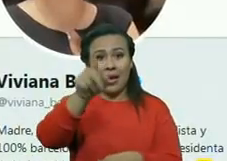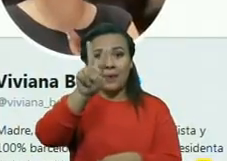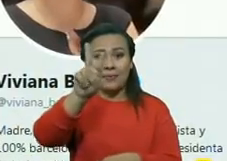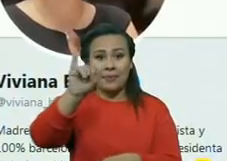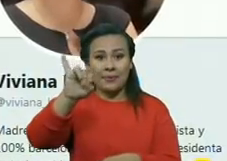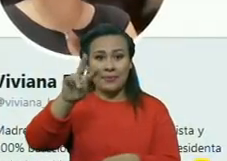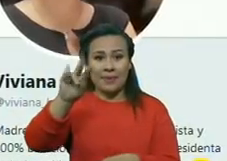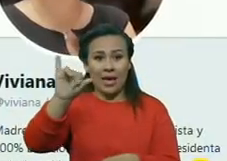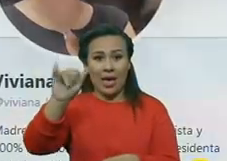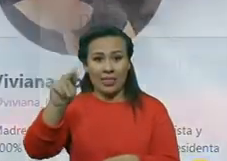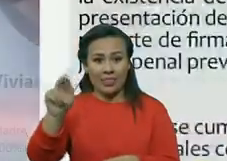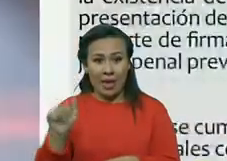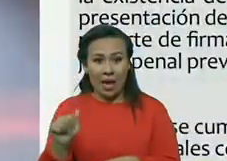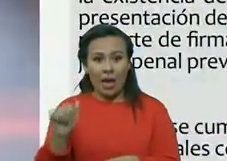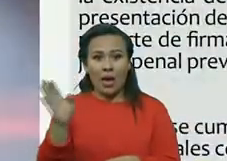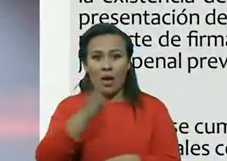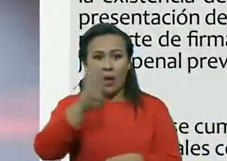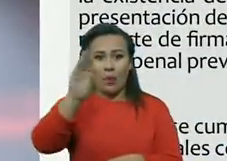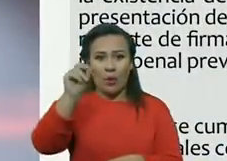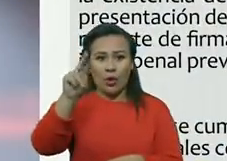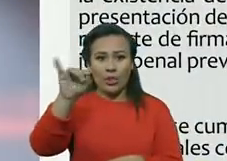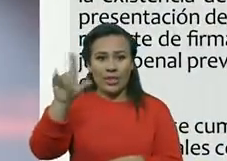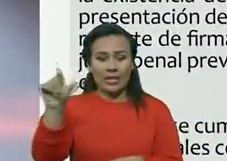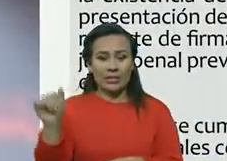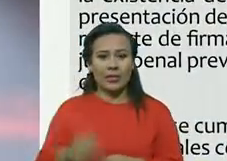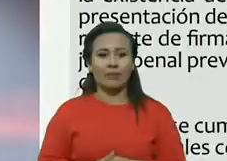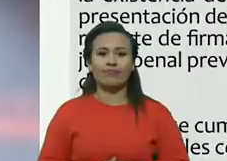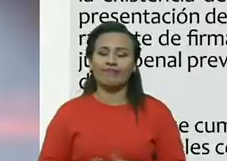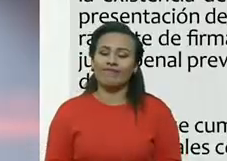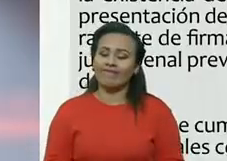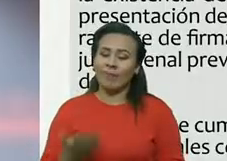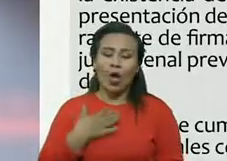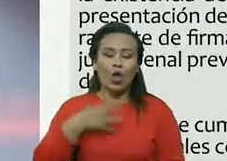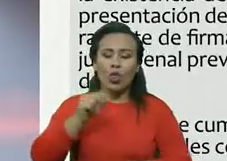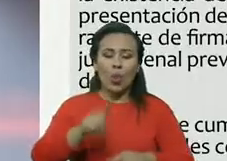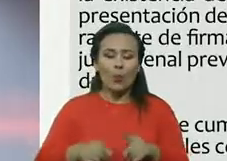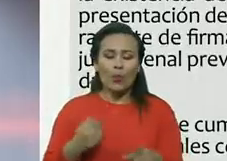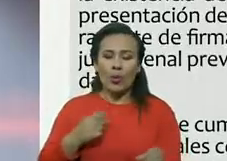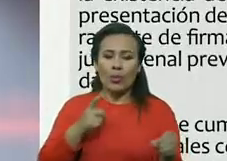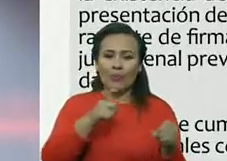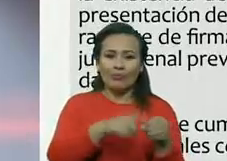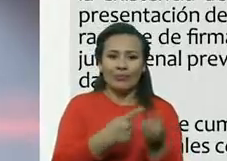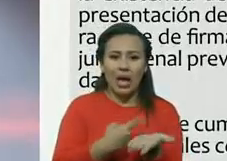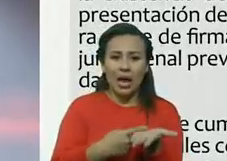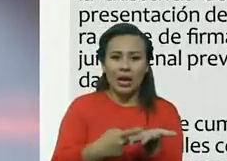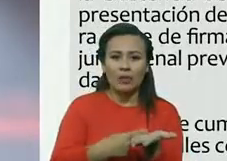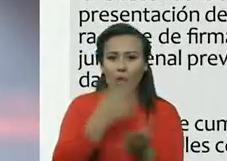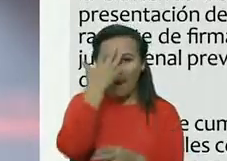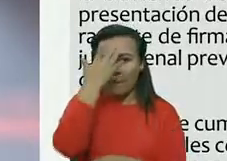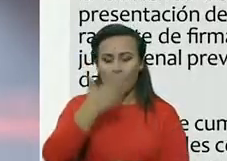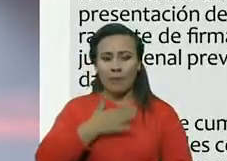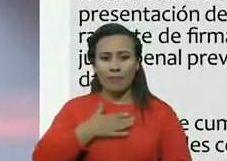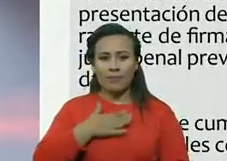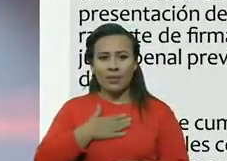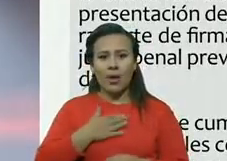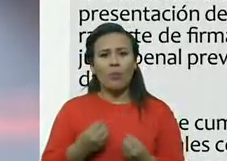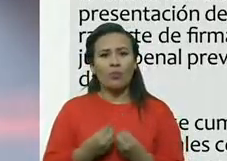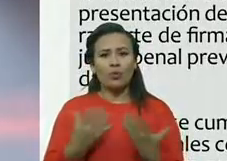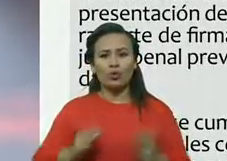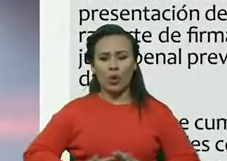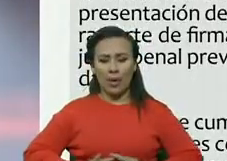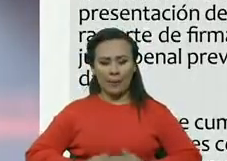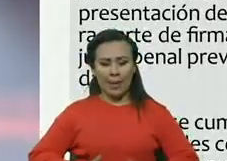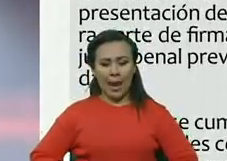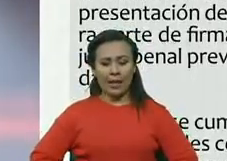Viviana Bonilla se pronunció en su cuenta de Twitter justificando su ausencia a la sesión del CAL por su estado avanzado de